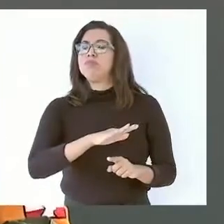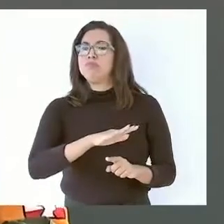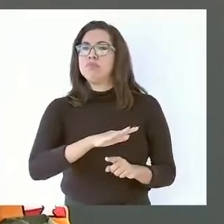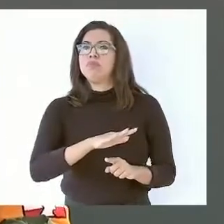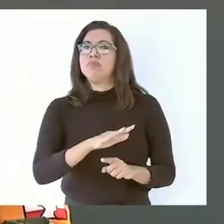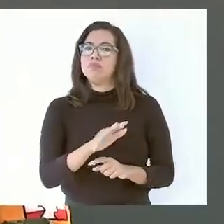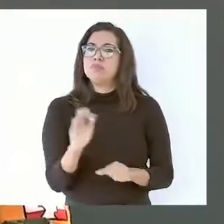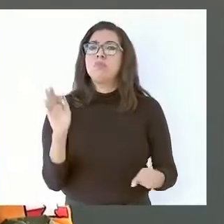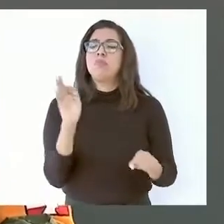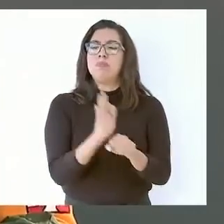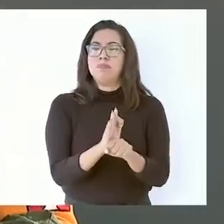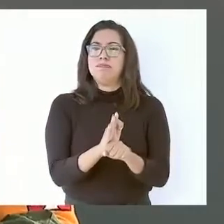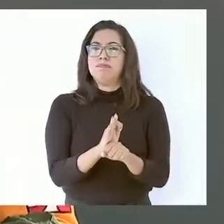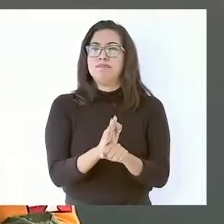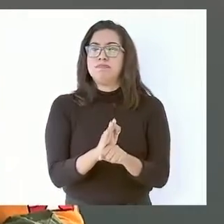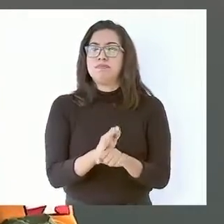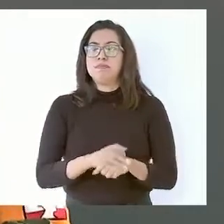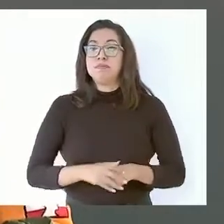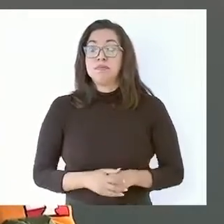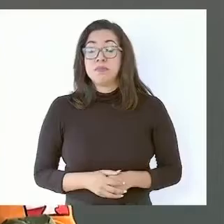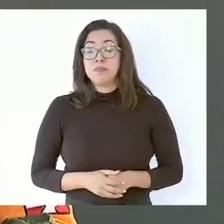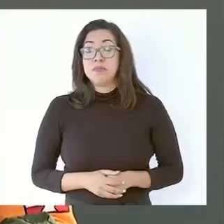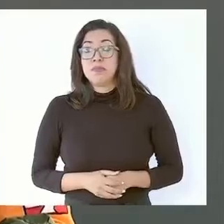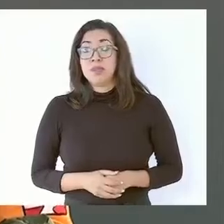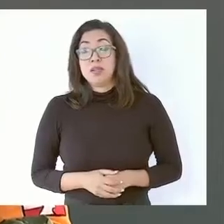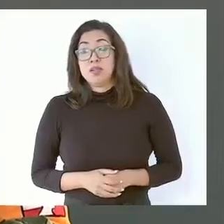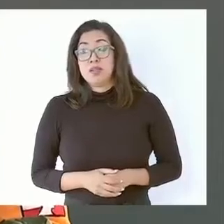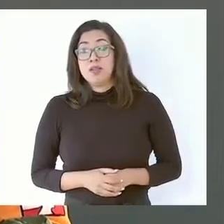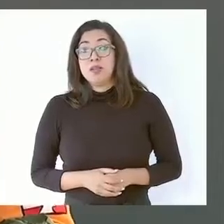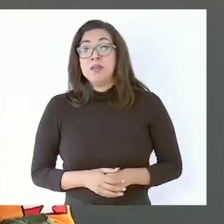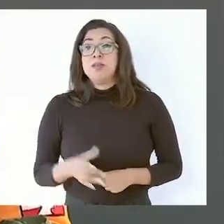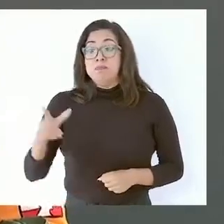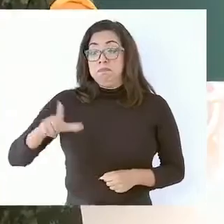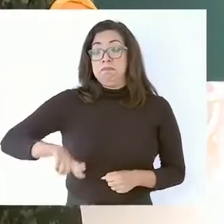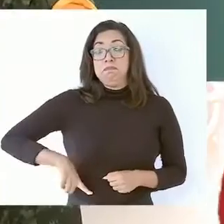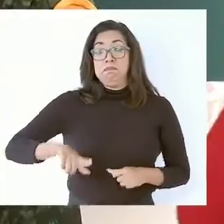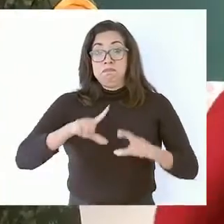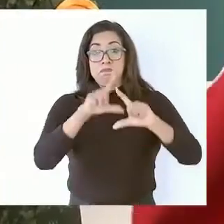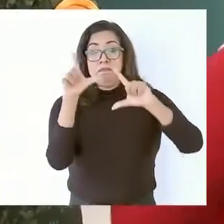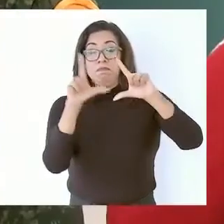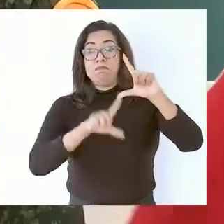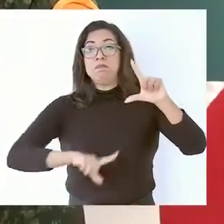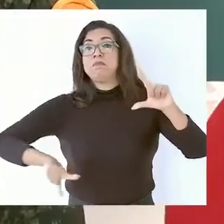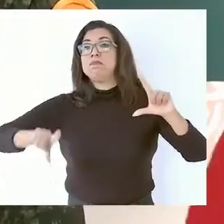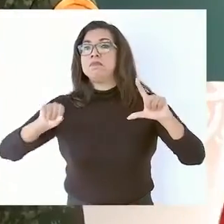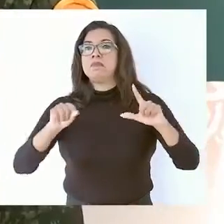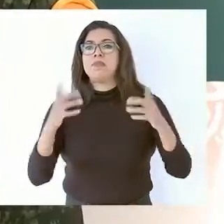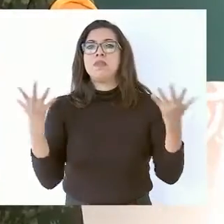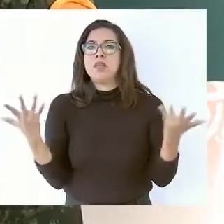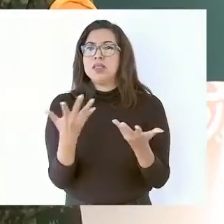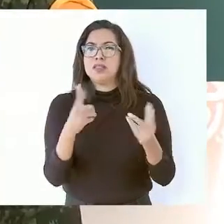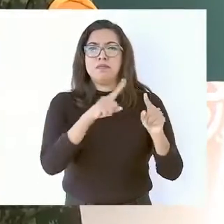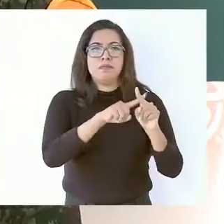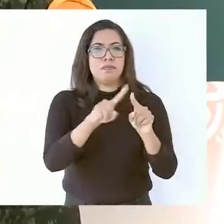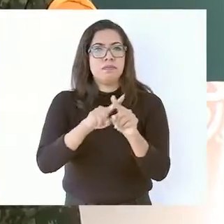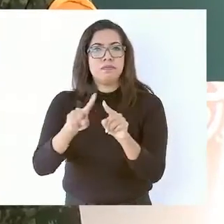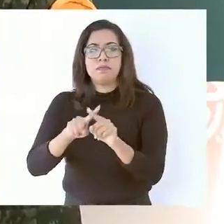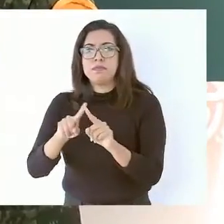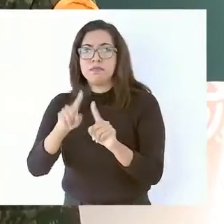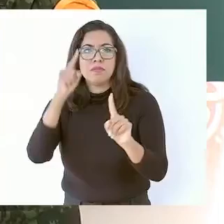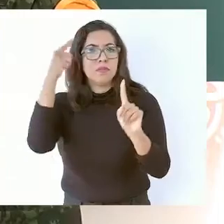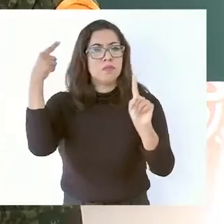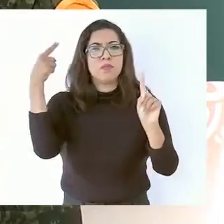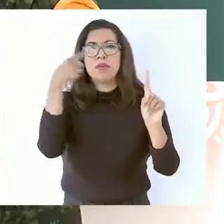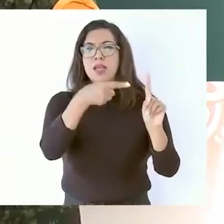2019-2024. Para ello, el Gobierno de México realiza diversas acciones, obras y trabajos encaminados a ese